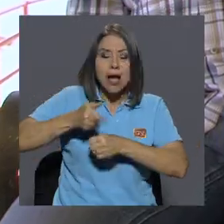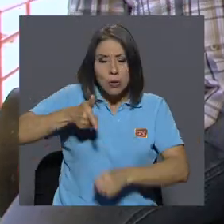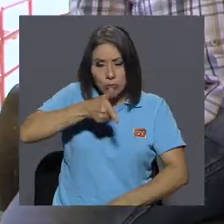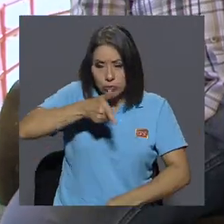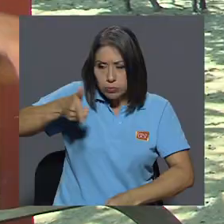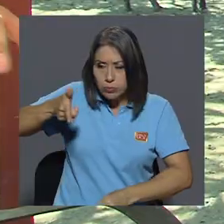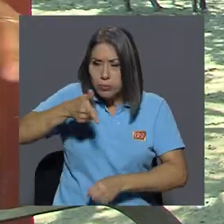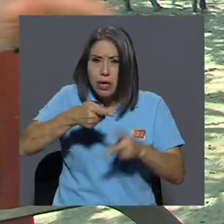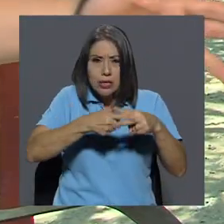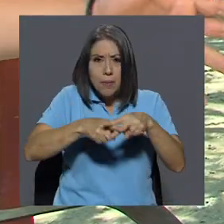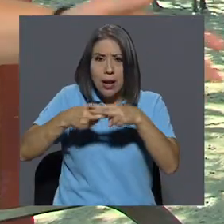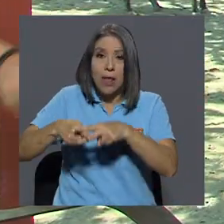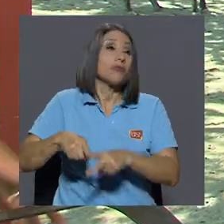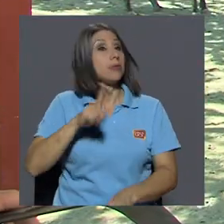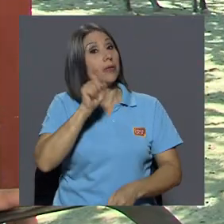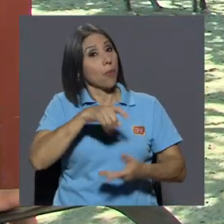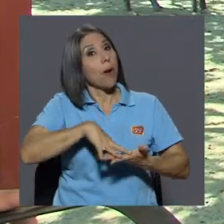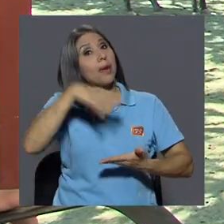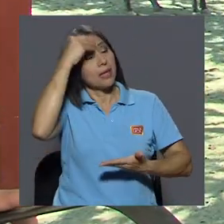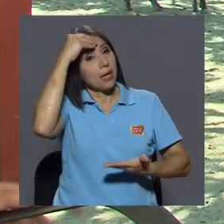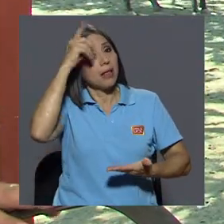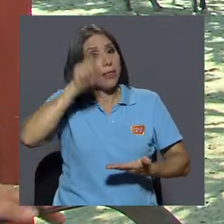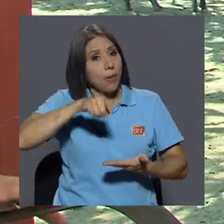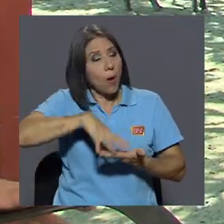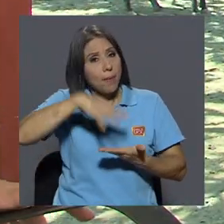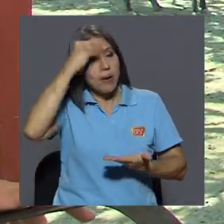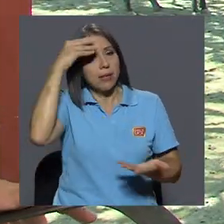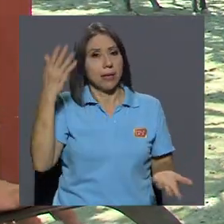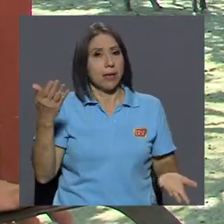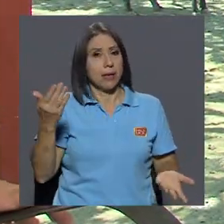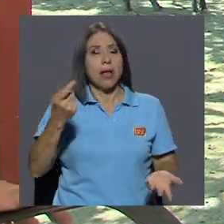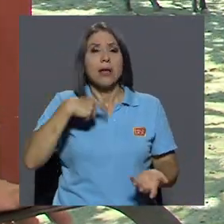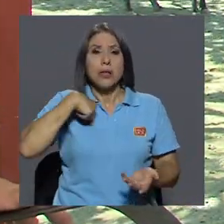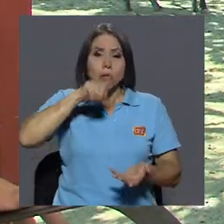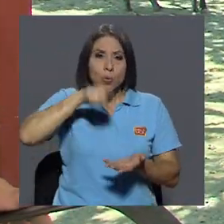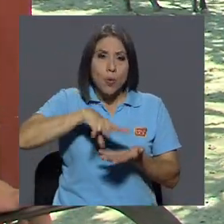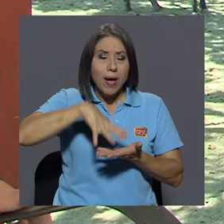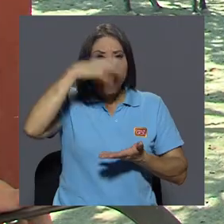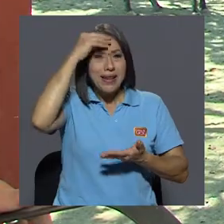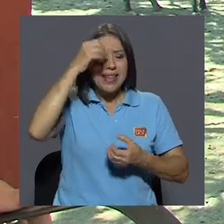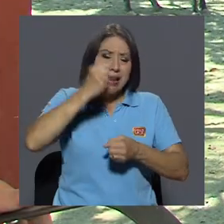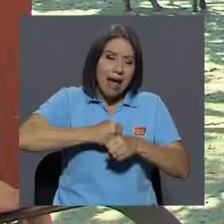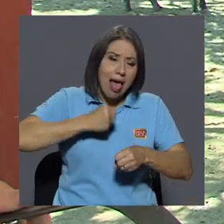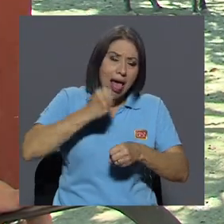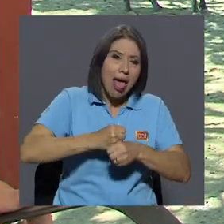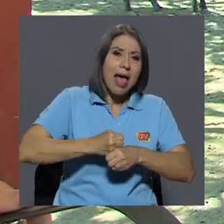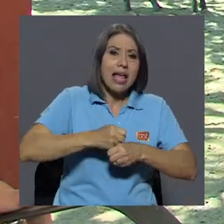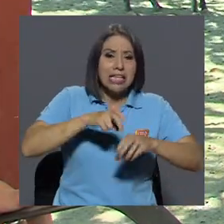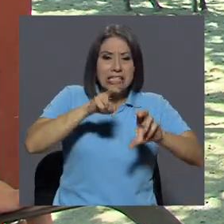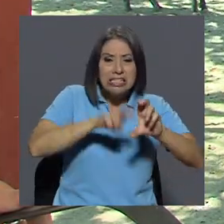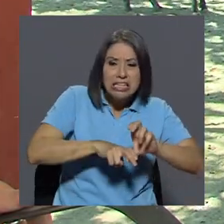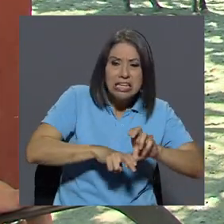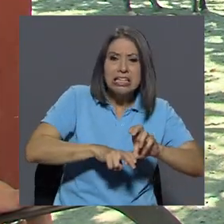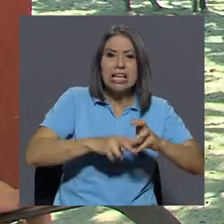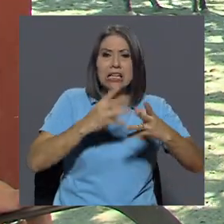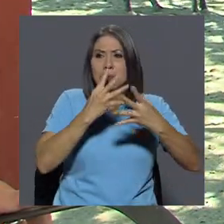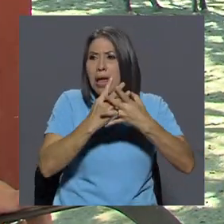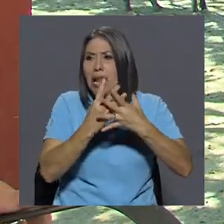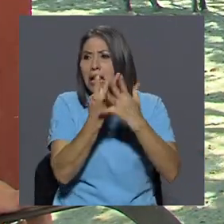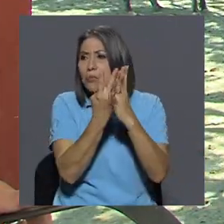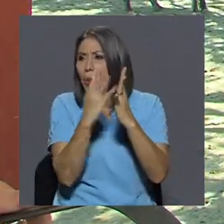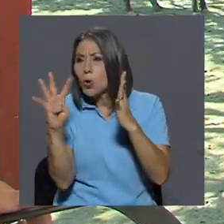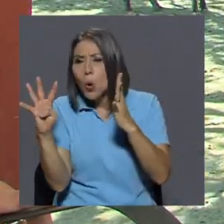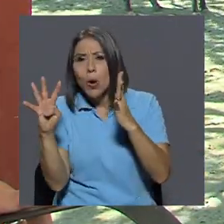de reparador. Tengo hace, que aprender. Hace de todo. Tuve que aprender. Tuve que aprender a hacer sillas, verjas, portones, estructuras